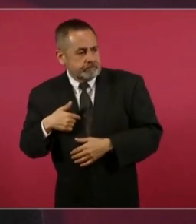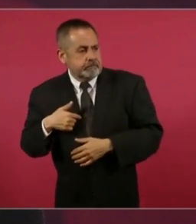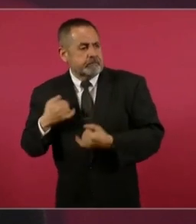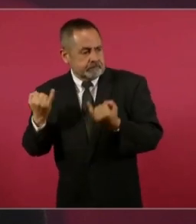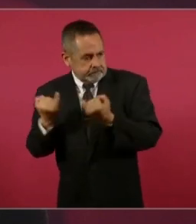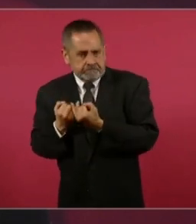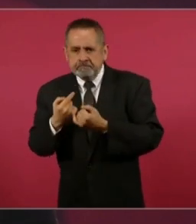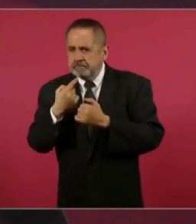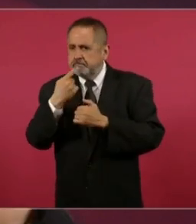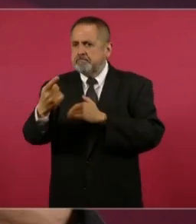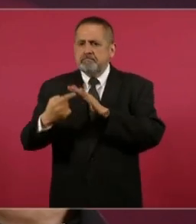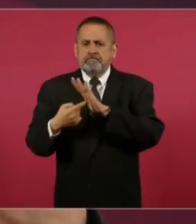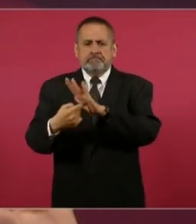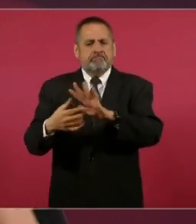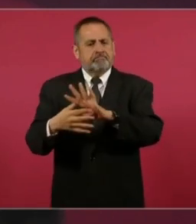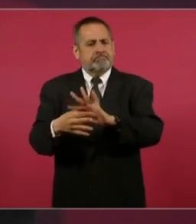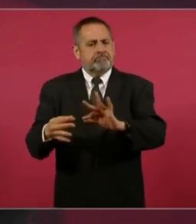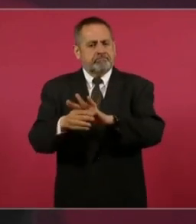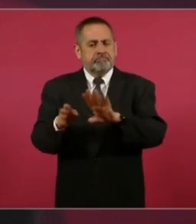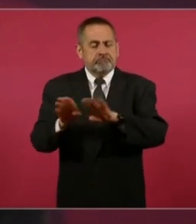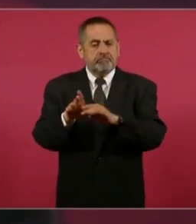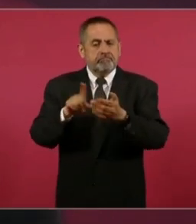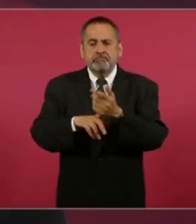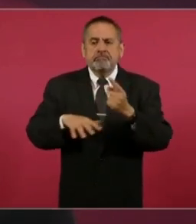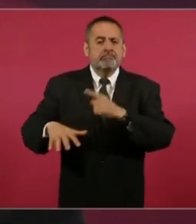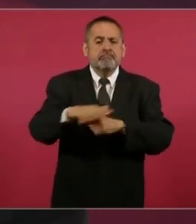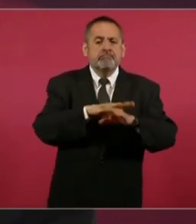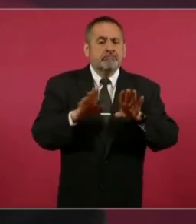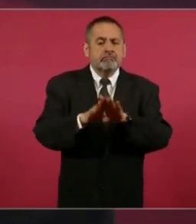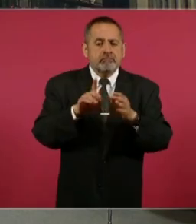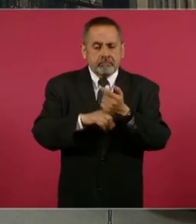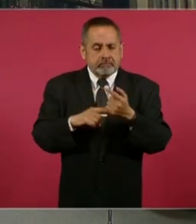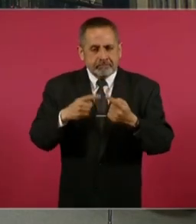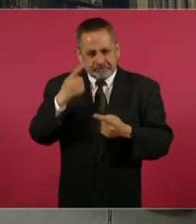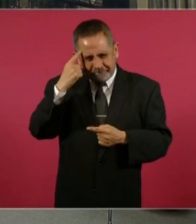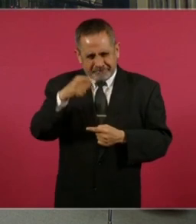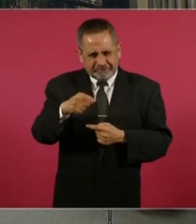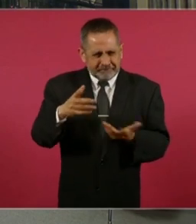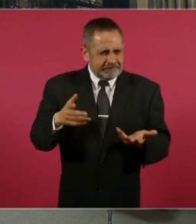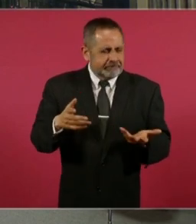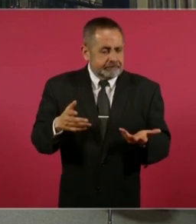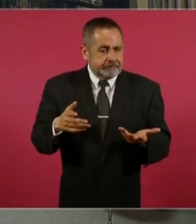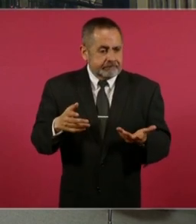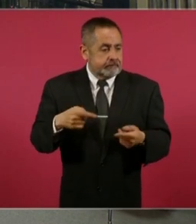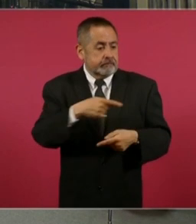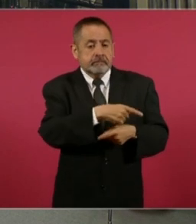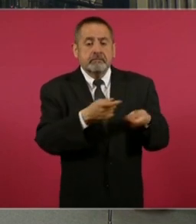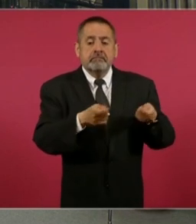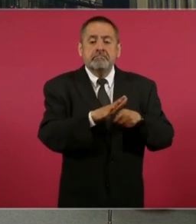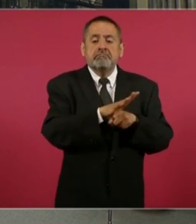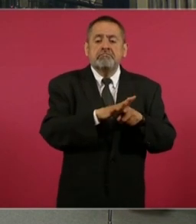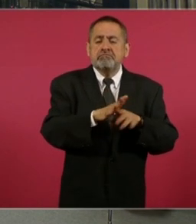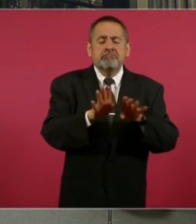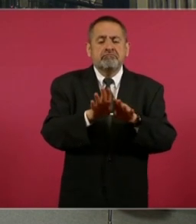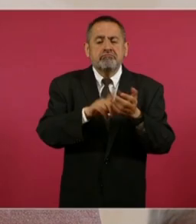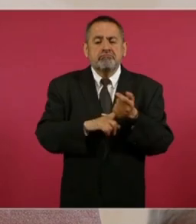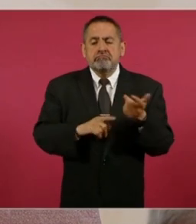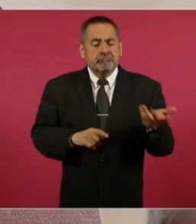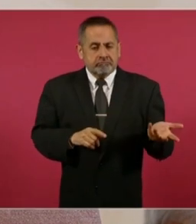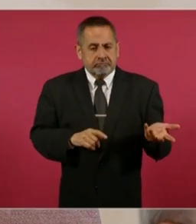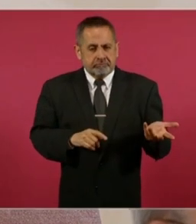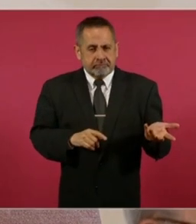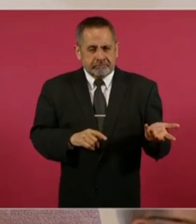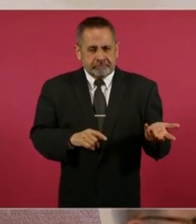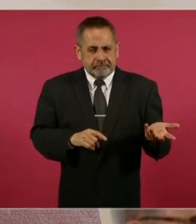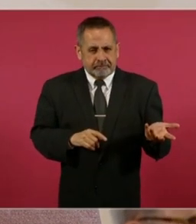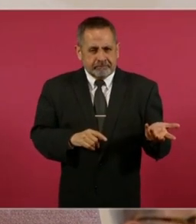mentiras Cómo enfrentamos a los medios de manipulación al servicio de